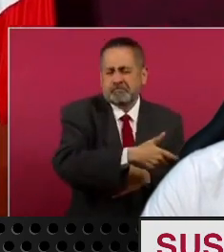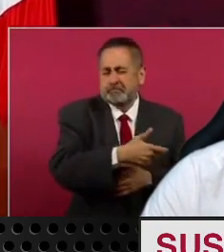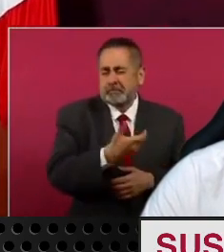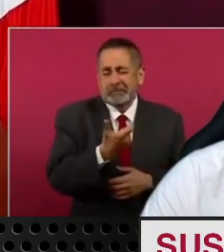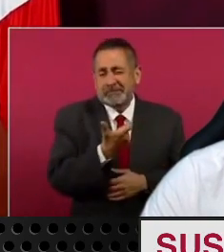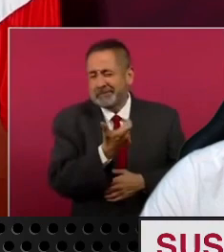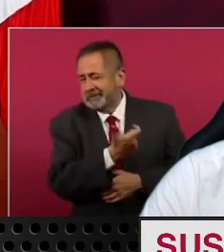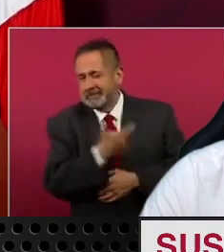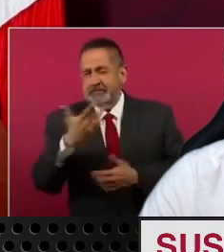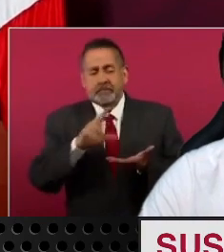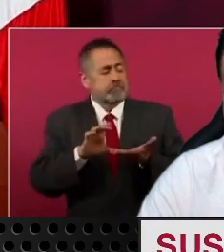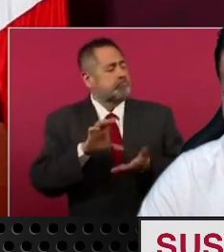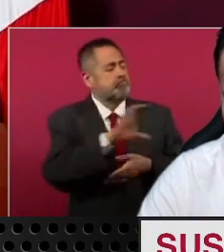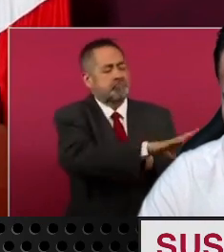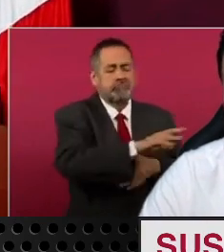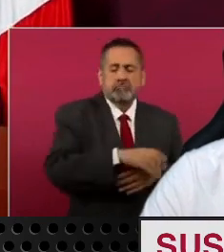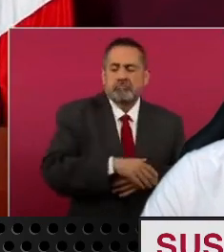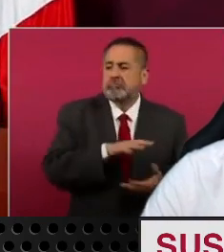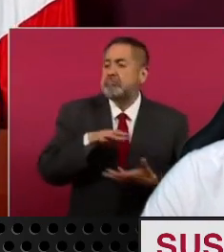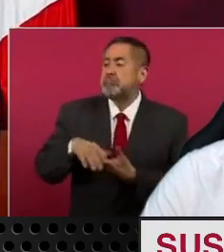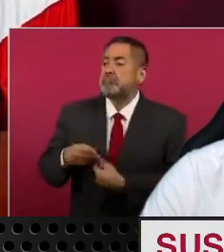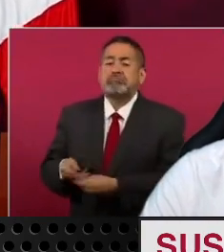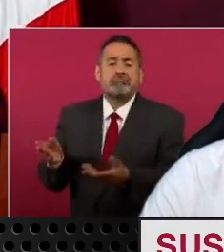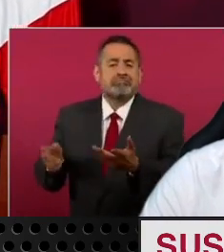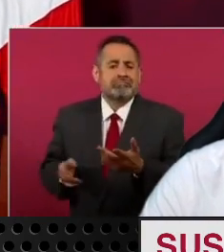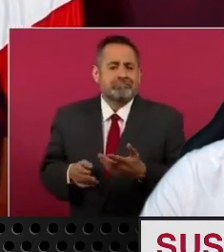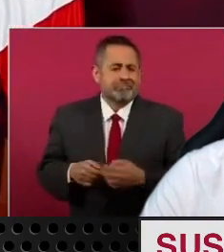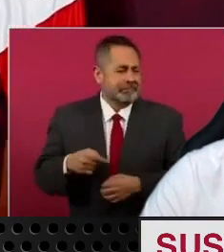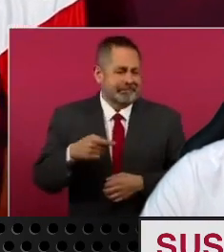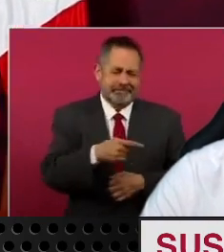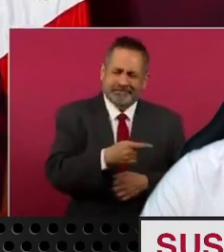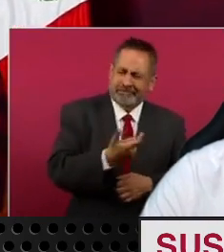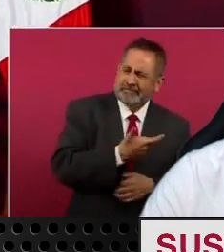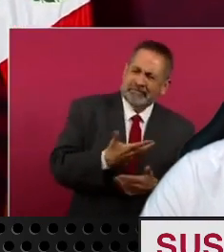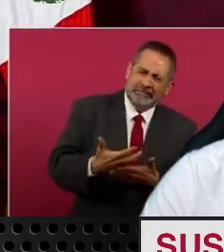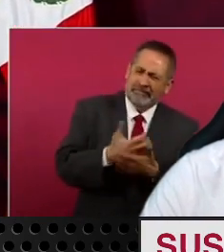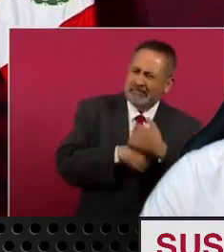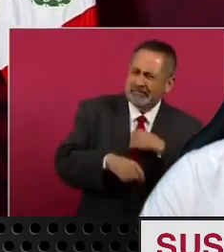y las vendían carísimas